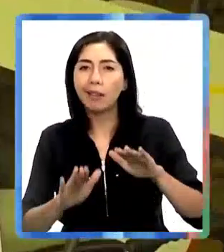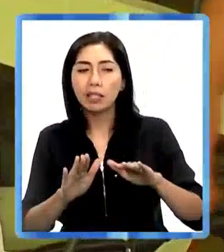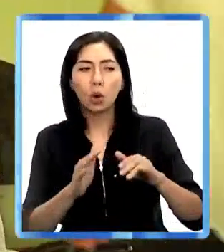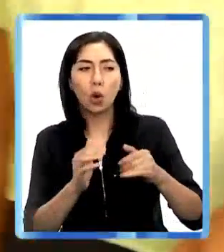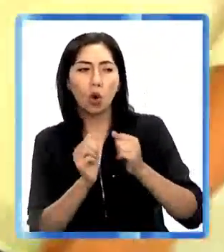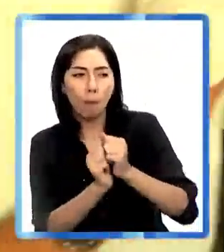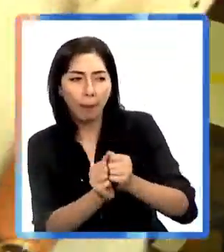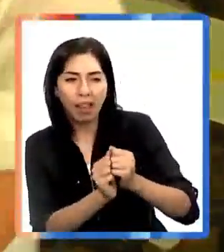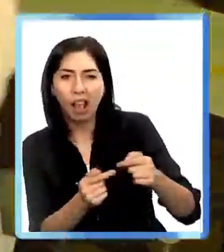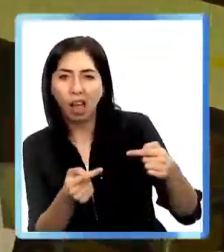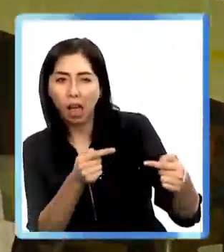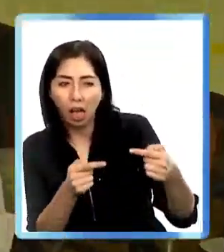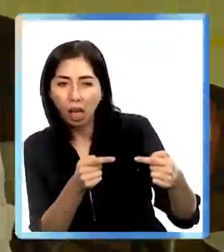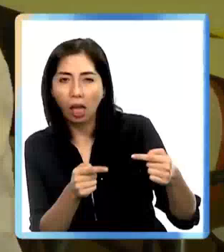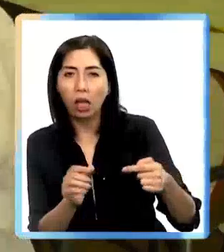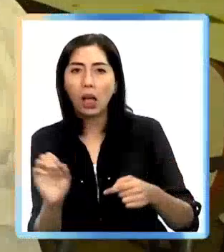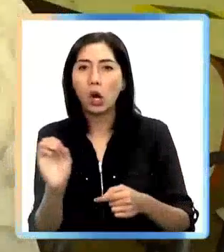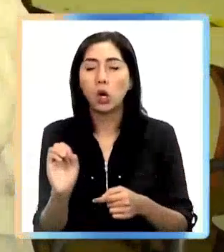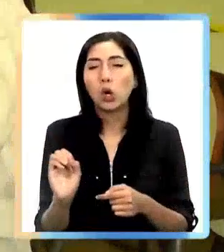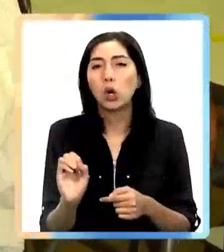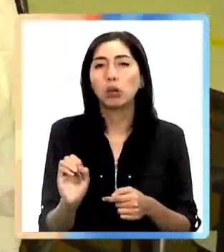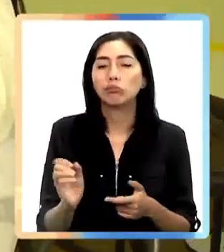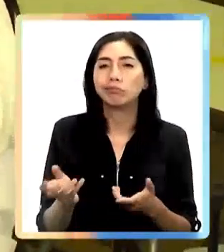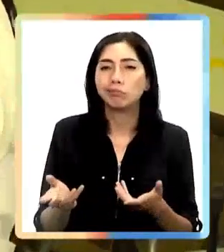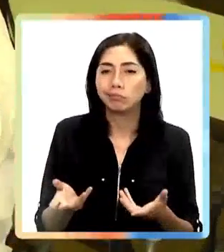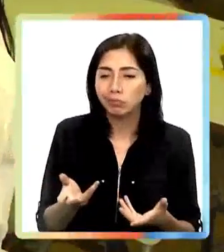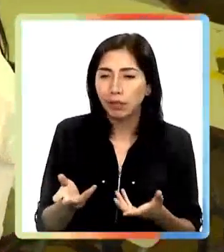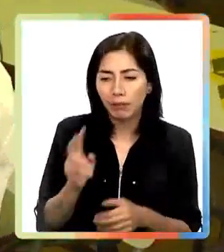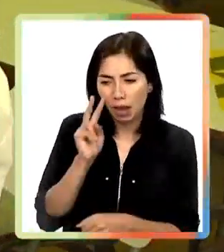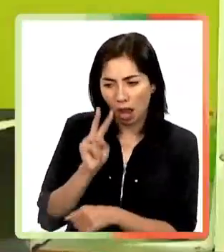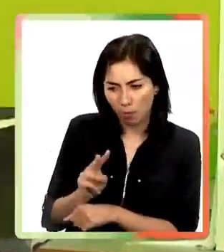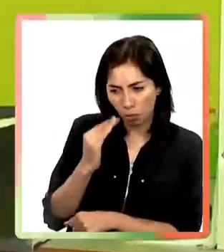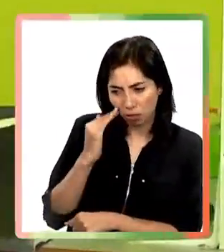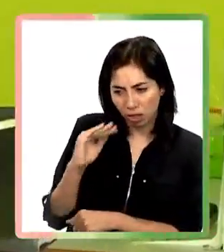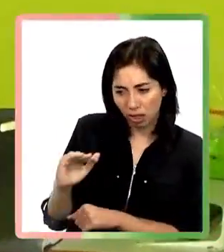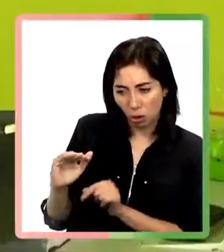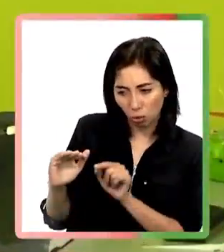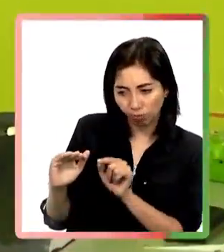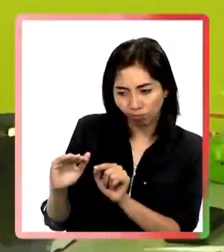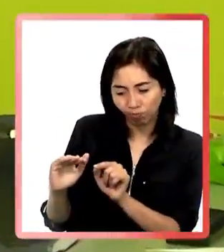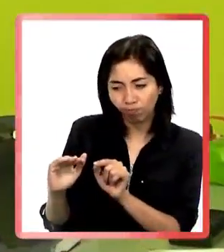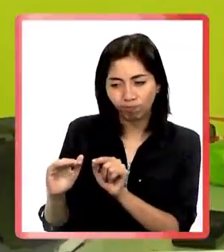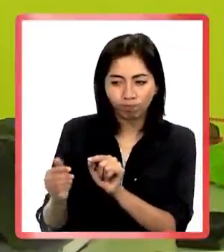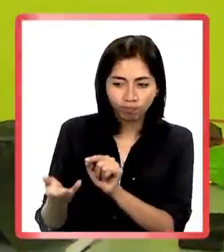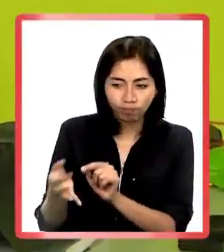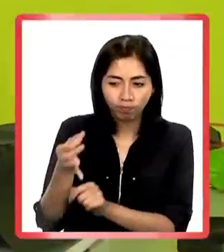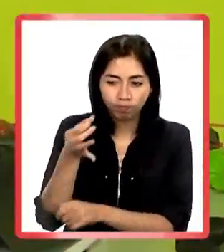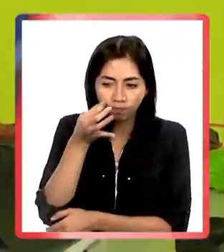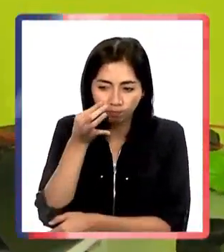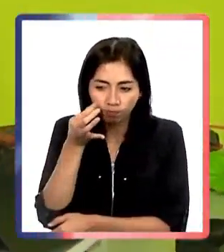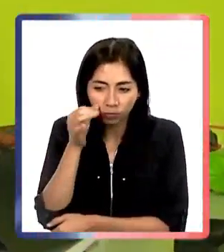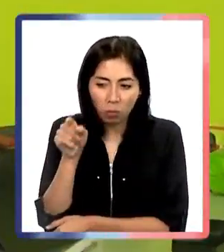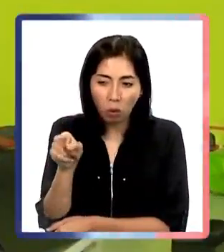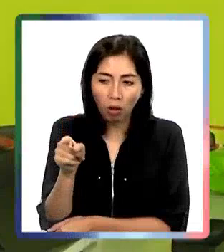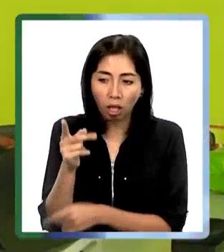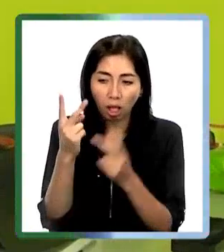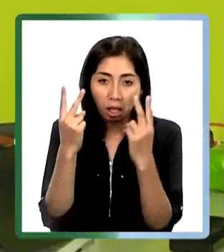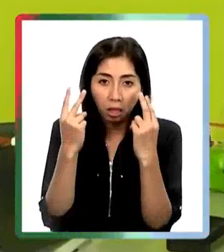los profesores o con los otros compañeros, que esté más distráctil o que veamos al niño más